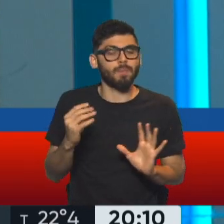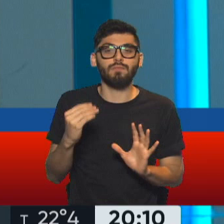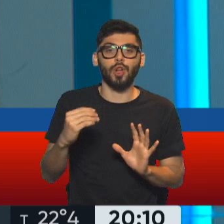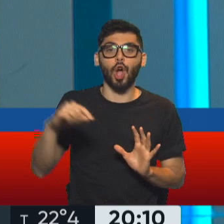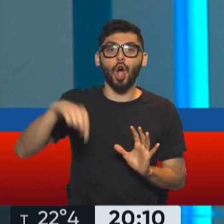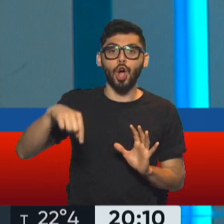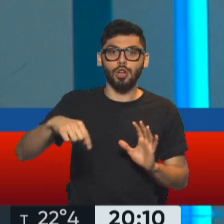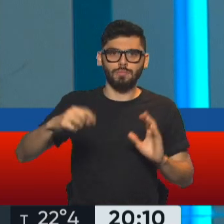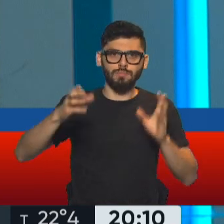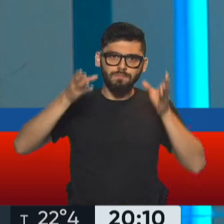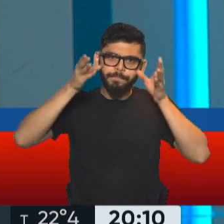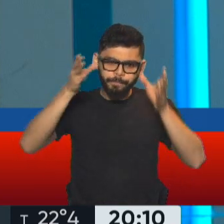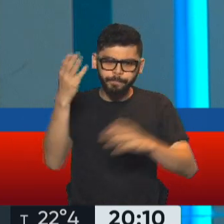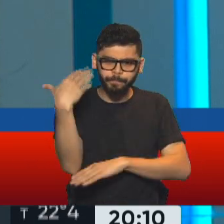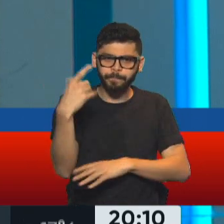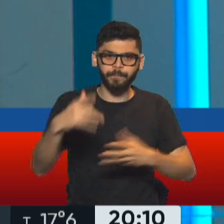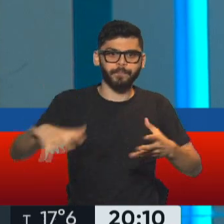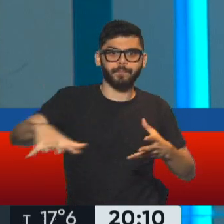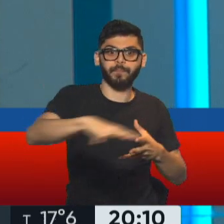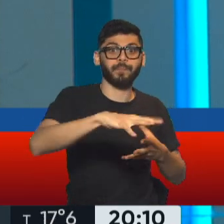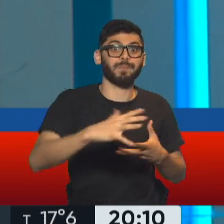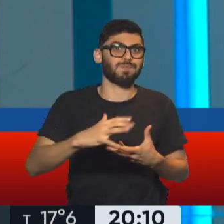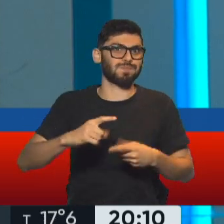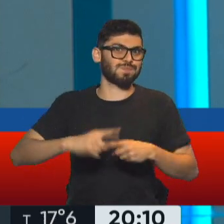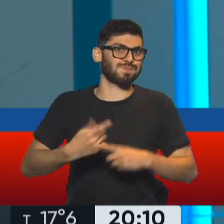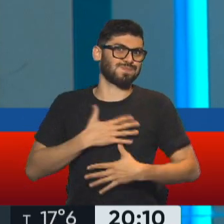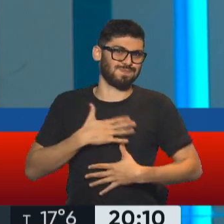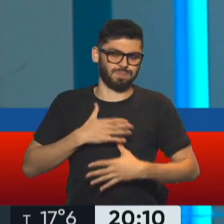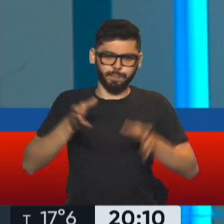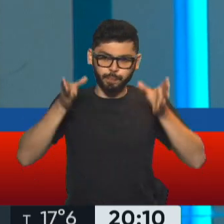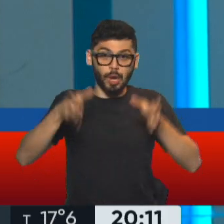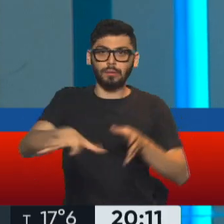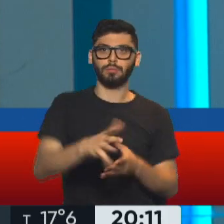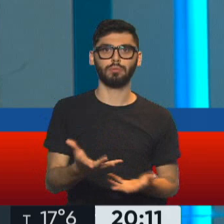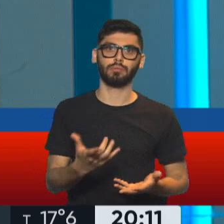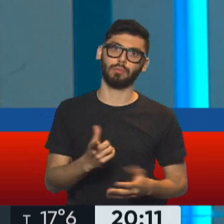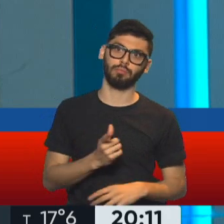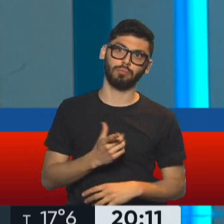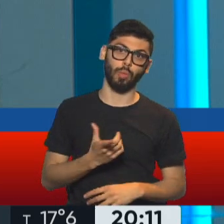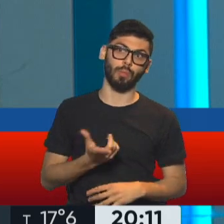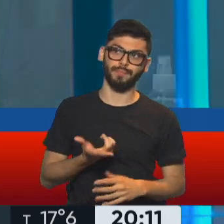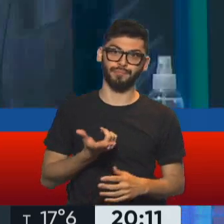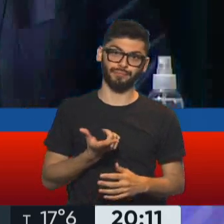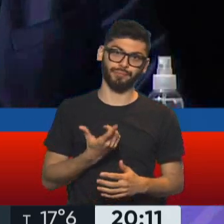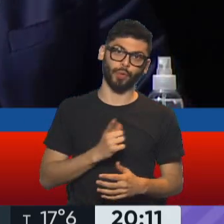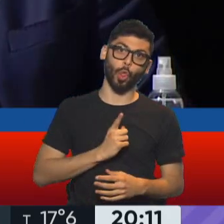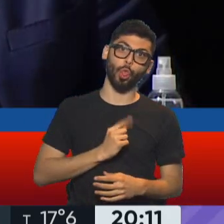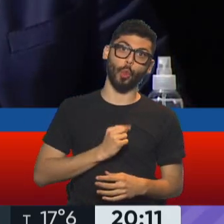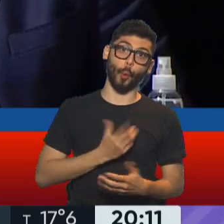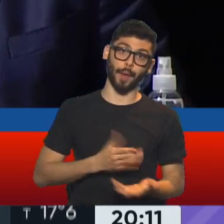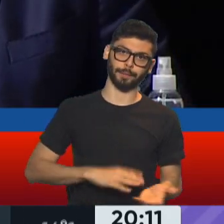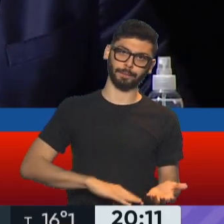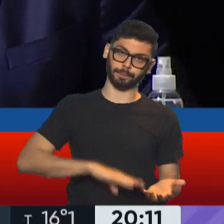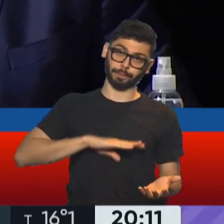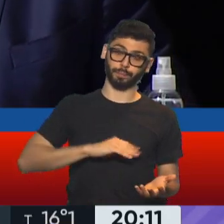la tropa propia. Que también estaba molesta. Que estaba dolida por lo que había sucedido y porque sucedió un hecho